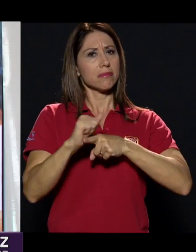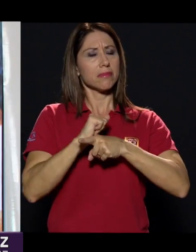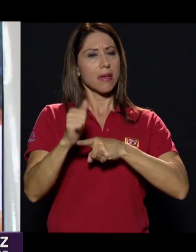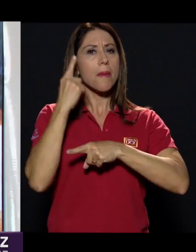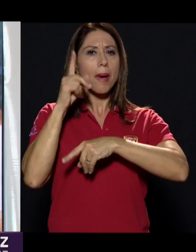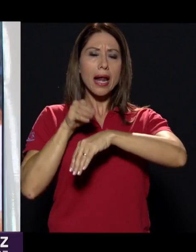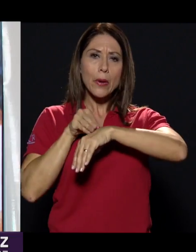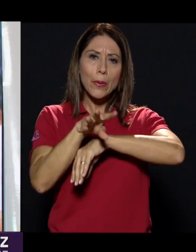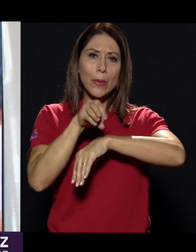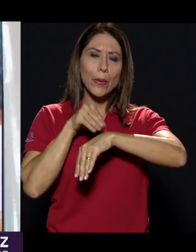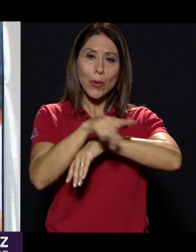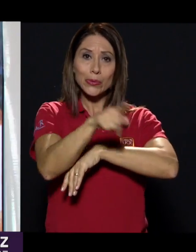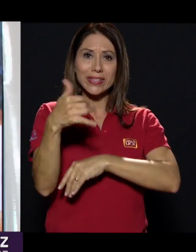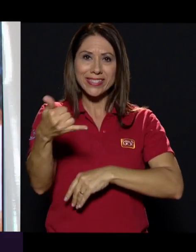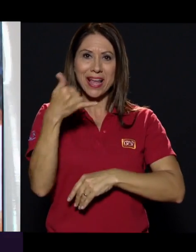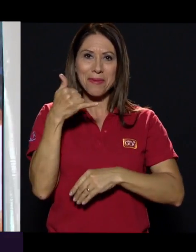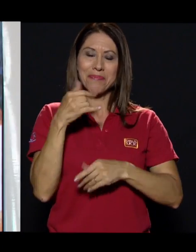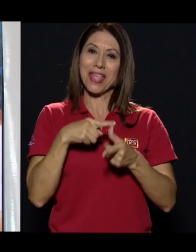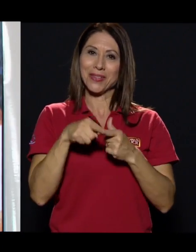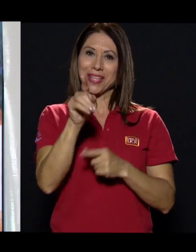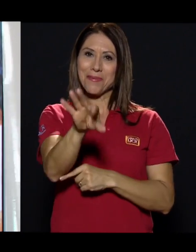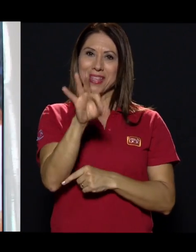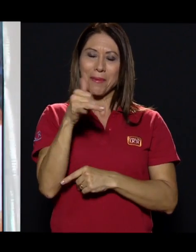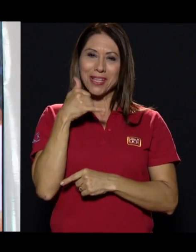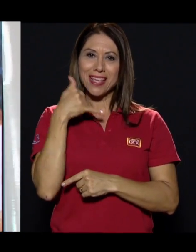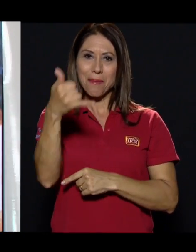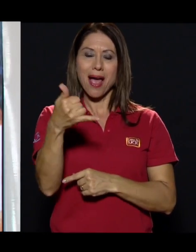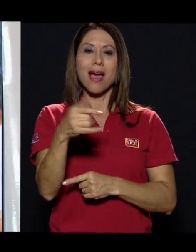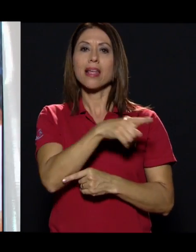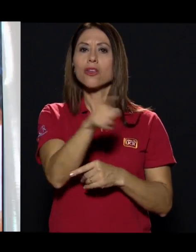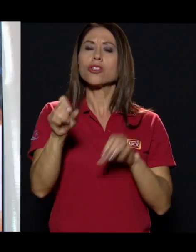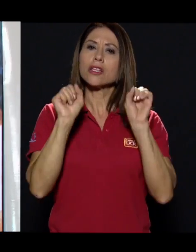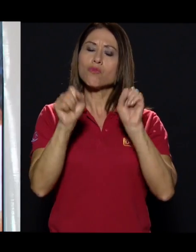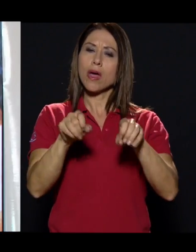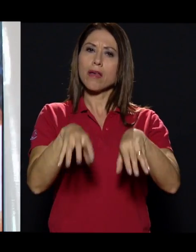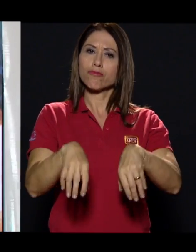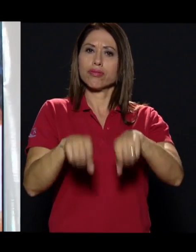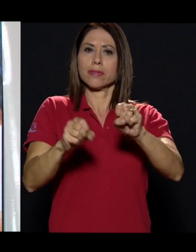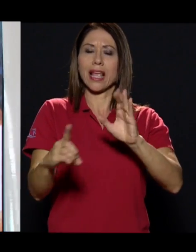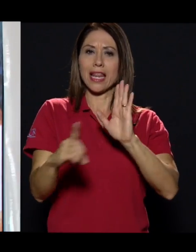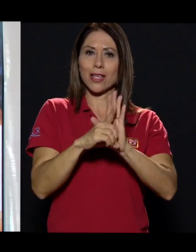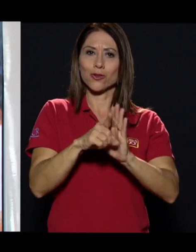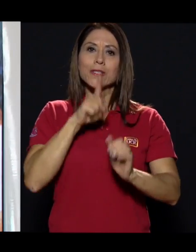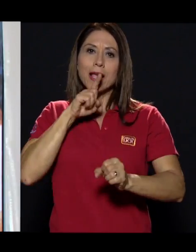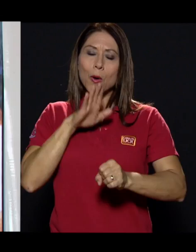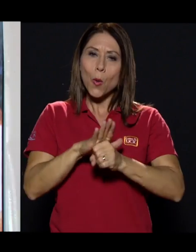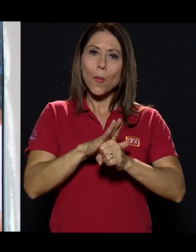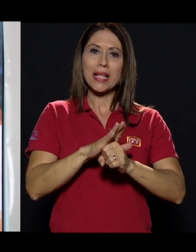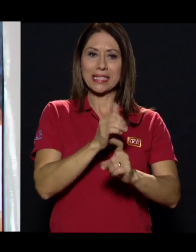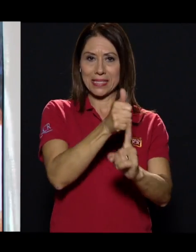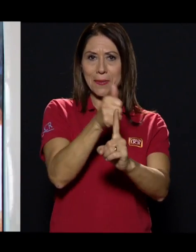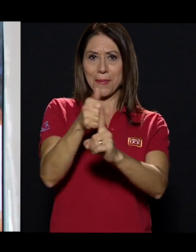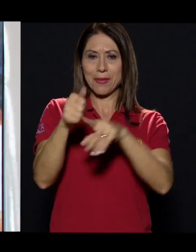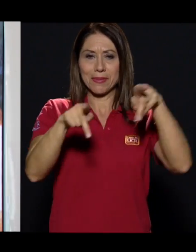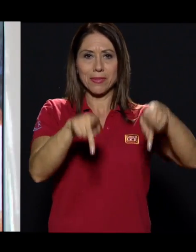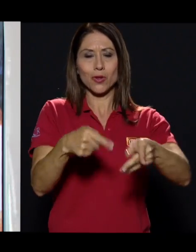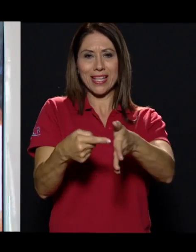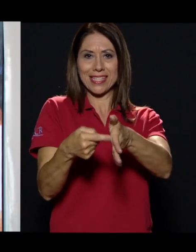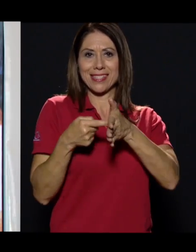capacitadas para orientar a las personas que nos llamen. Entonces les invitamos a llamar y a hacer efectivos esos derechos que se cumplen si las